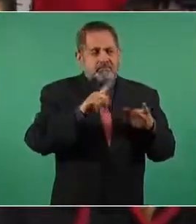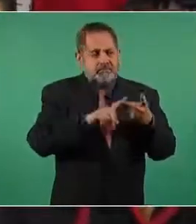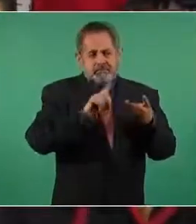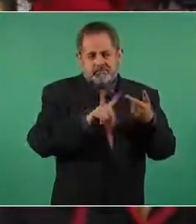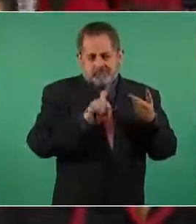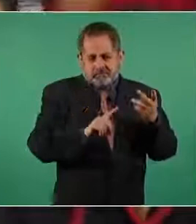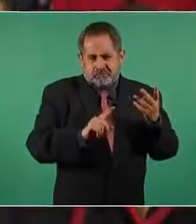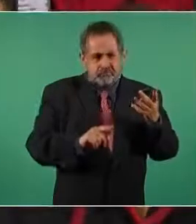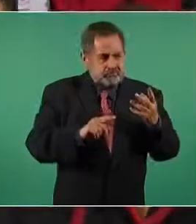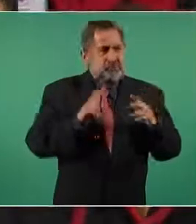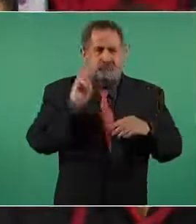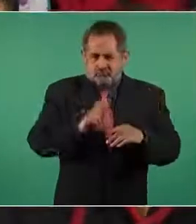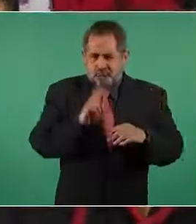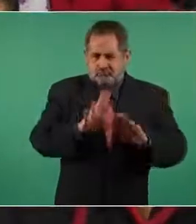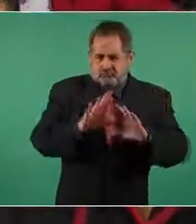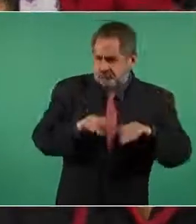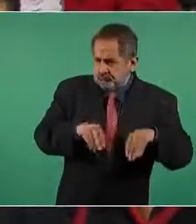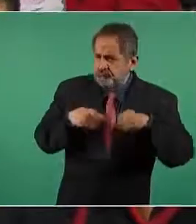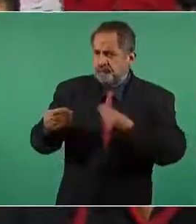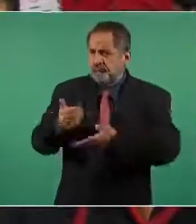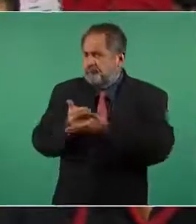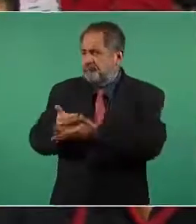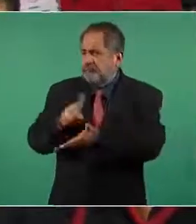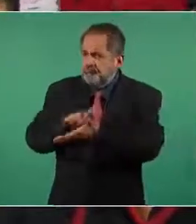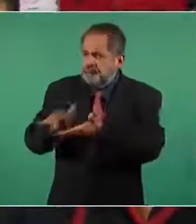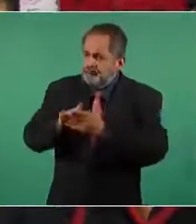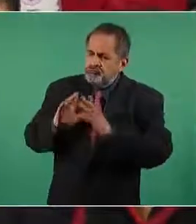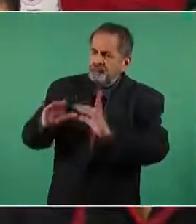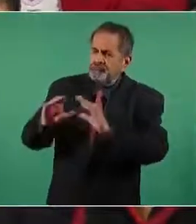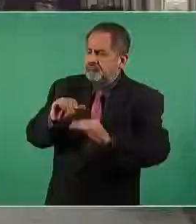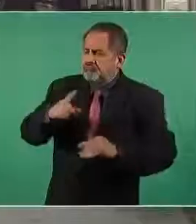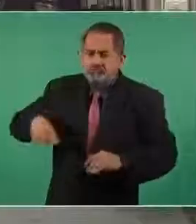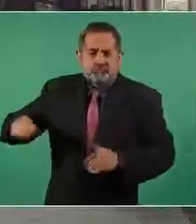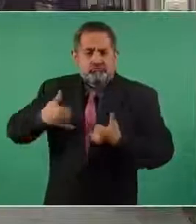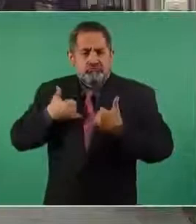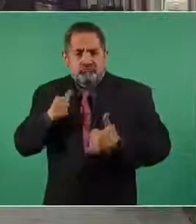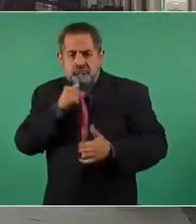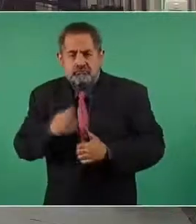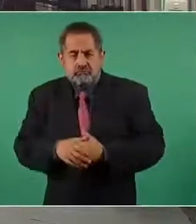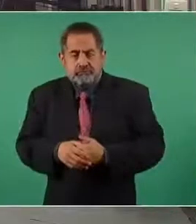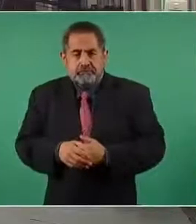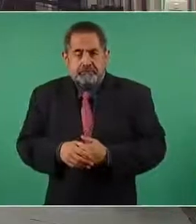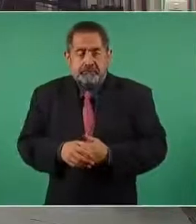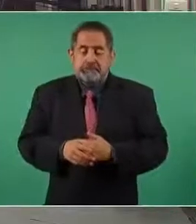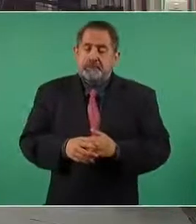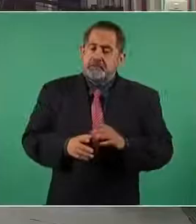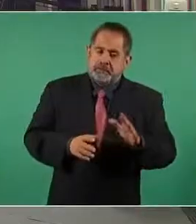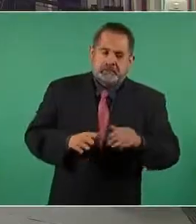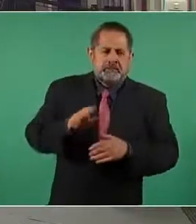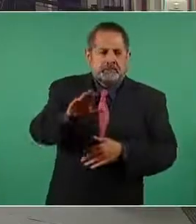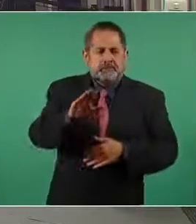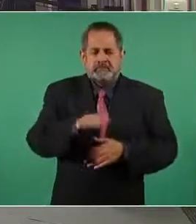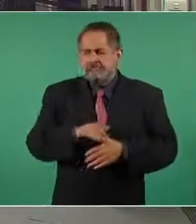hayan invertido en esto que se les solicita de la capacitación. Vamos a pedirle un informe a